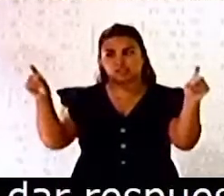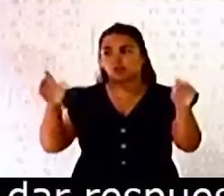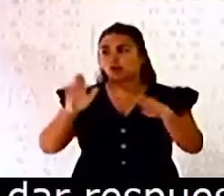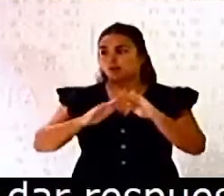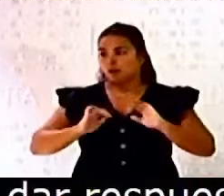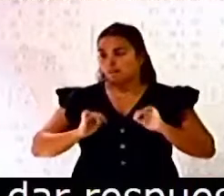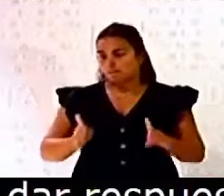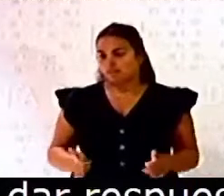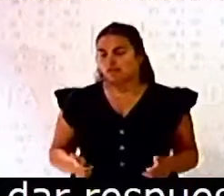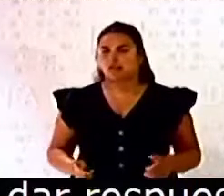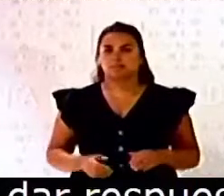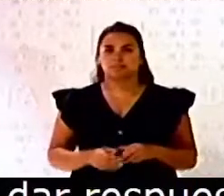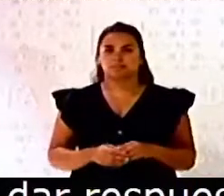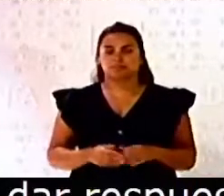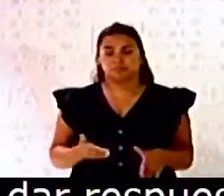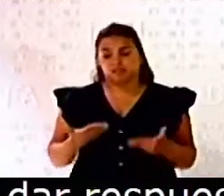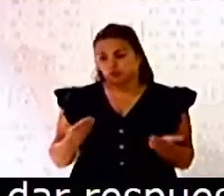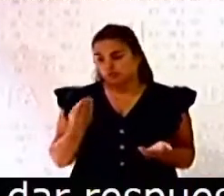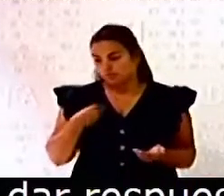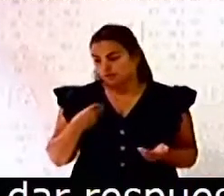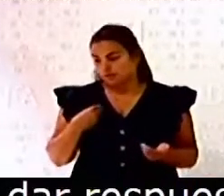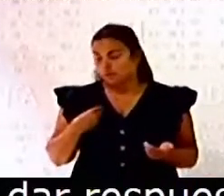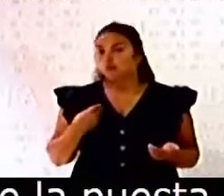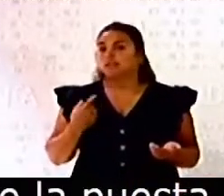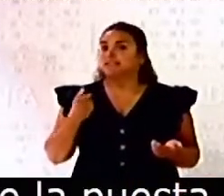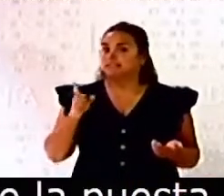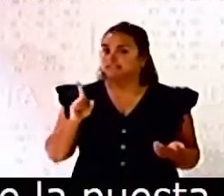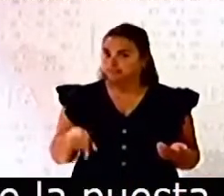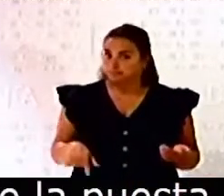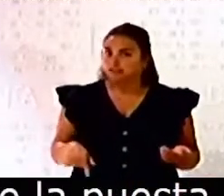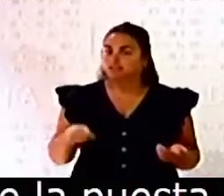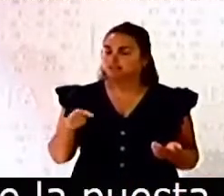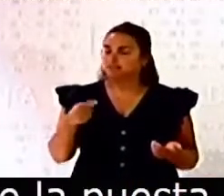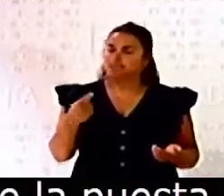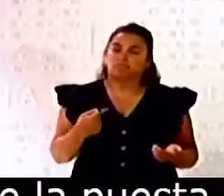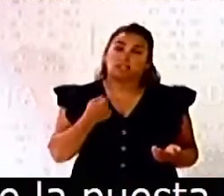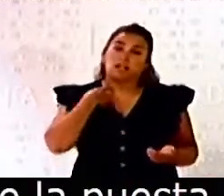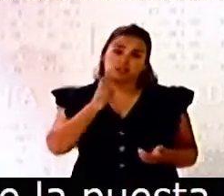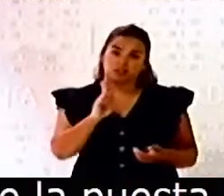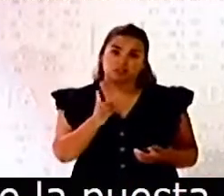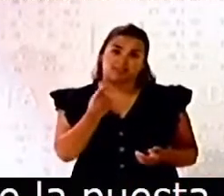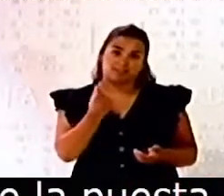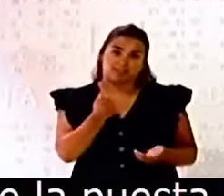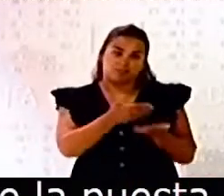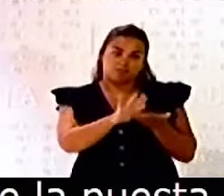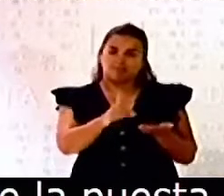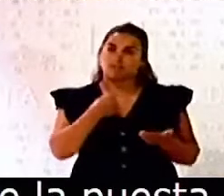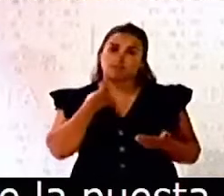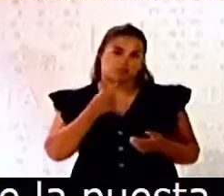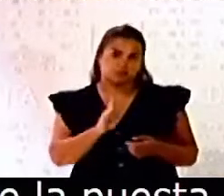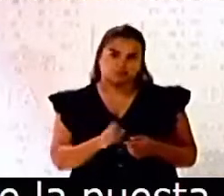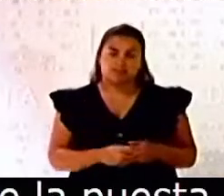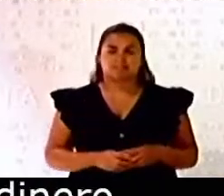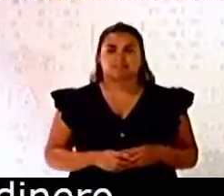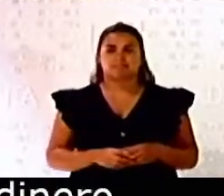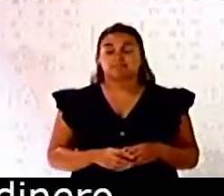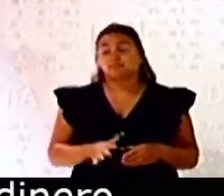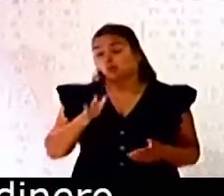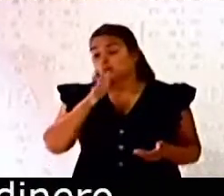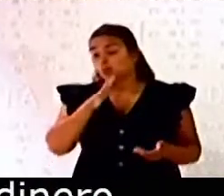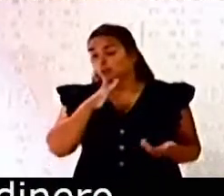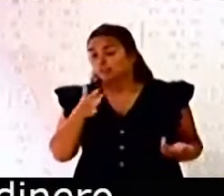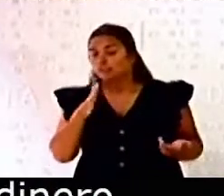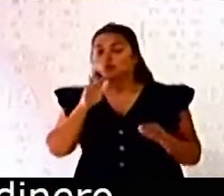marcha de estas ayudas y que no se pierda, como usted bien decía, ese dinero. Porque el resultado de